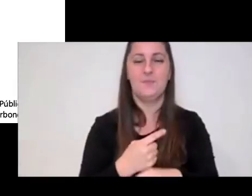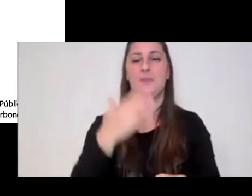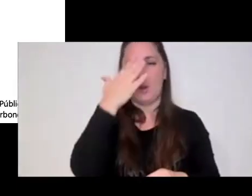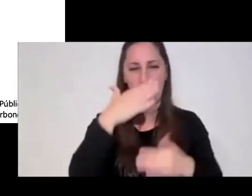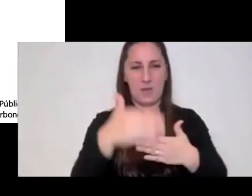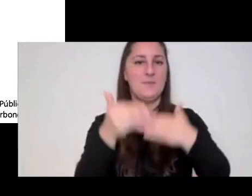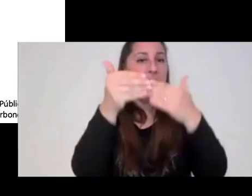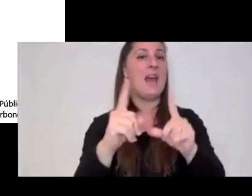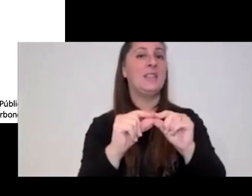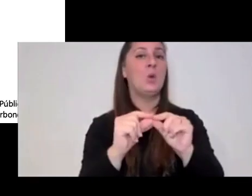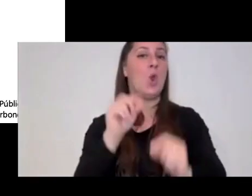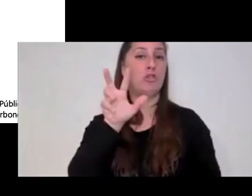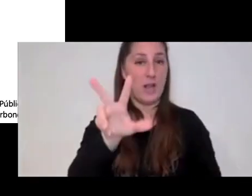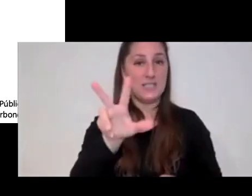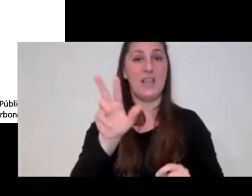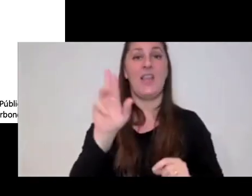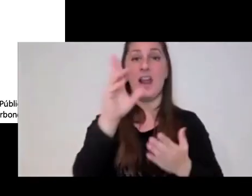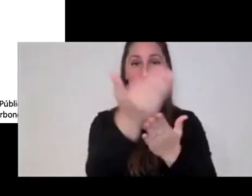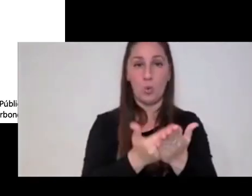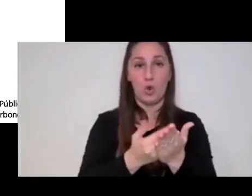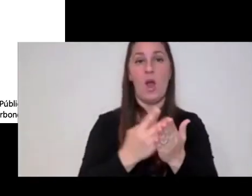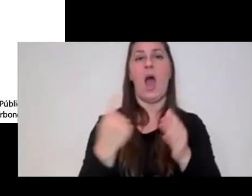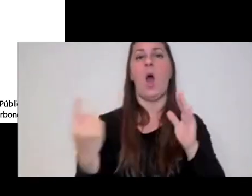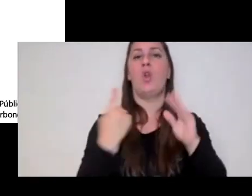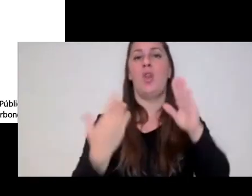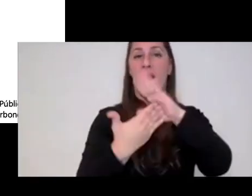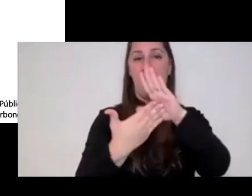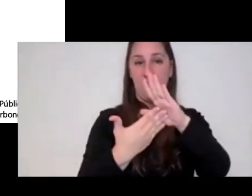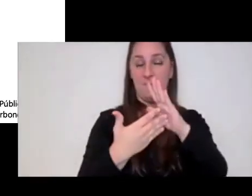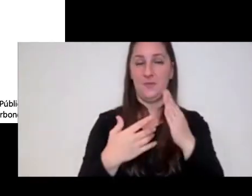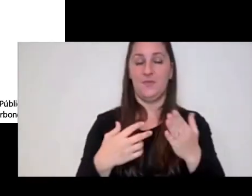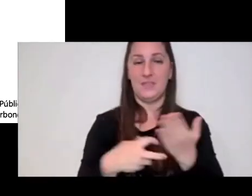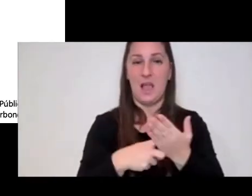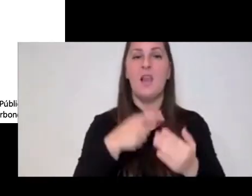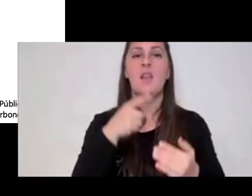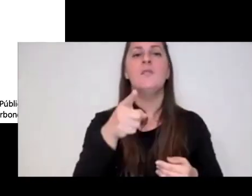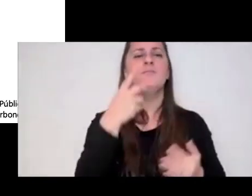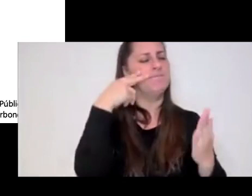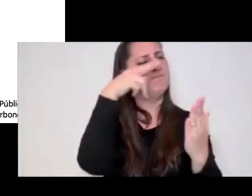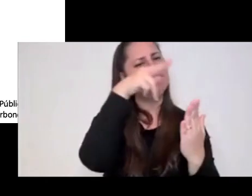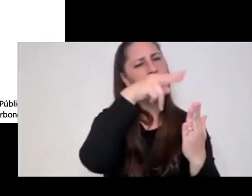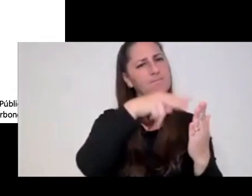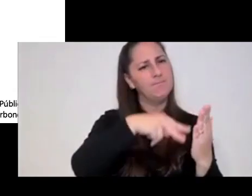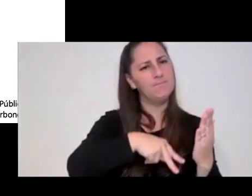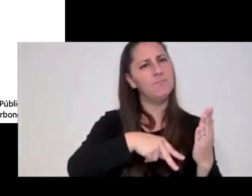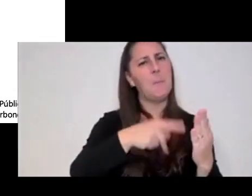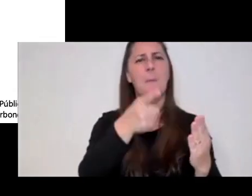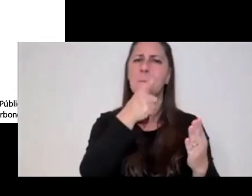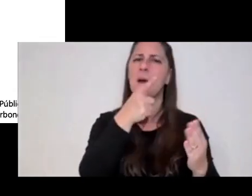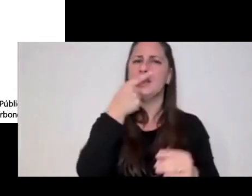3 de la resolución de la autoridad fiscal, dentro de lo cual, al leerlo, me pareció interesante hacer